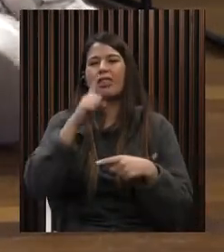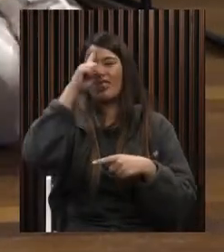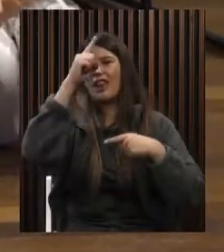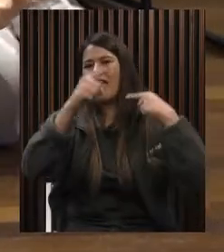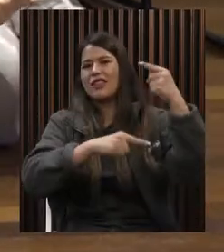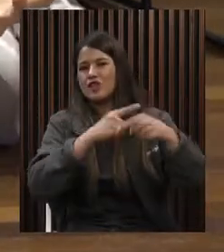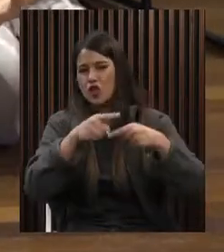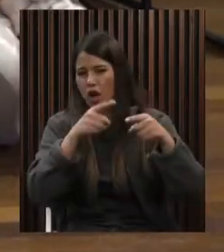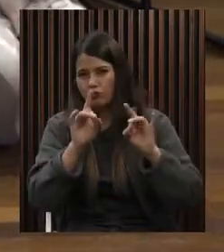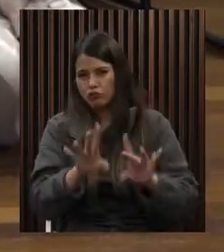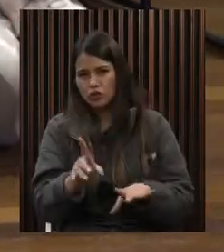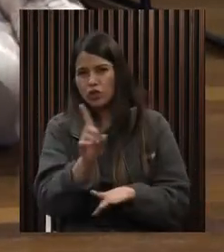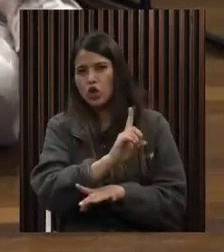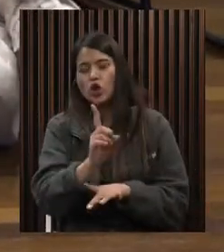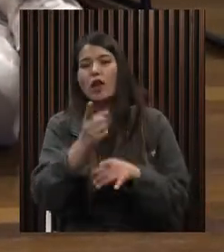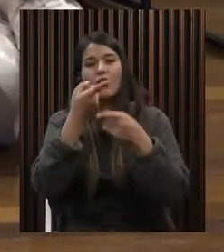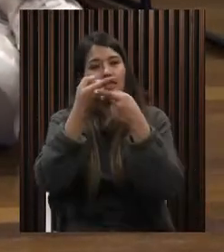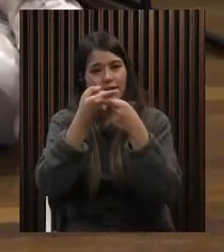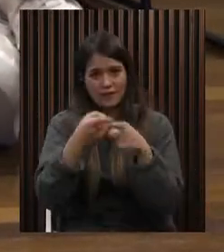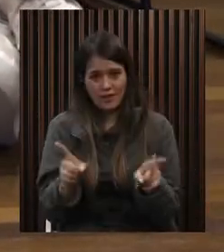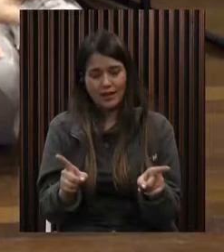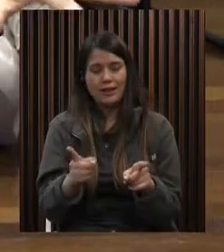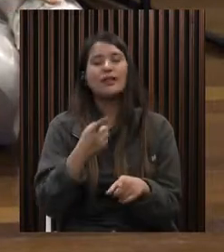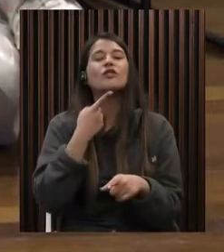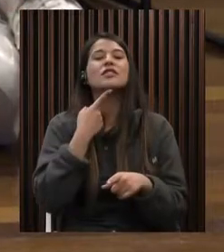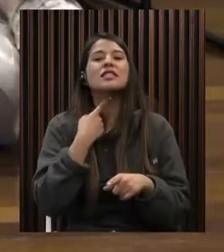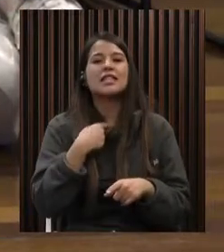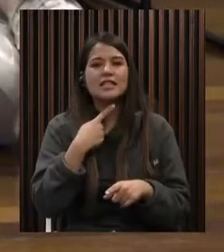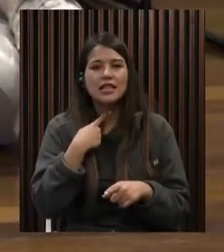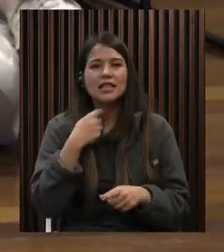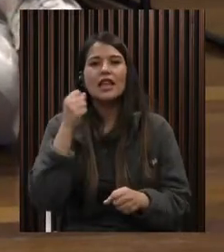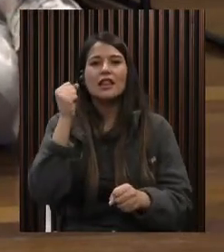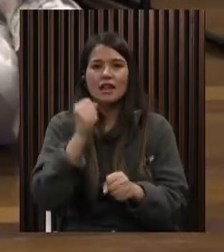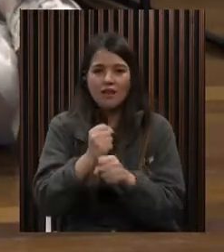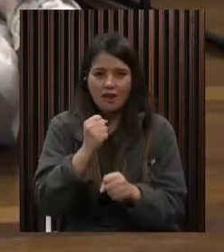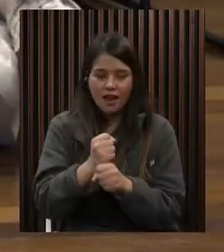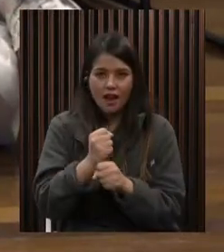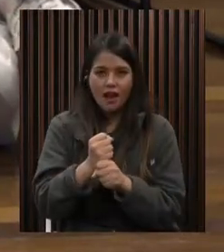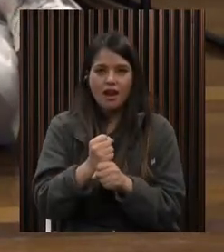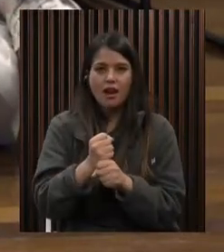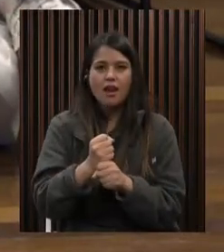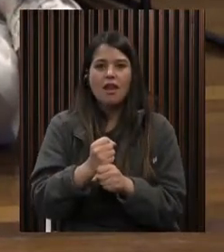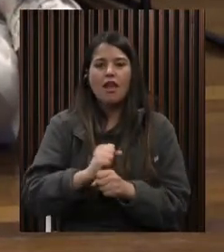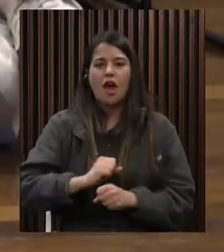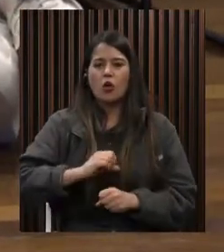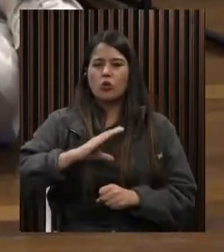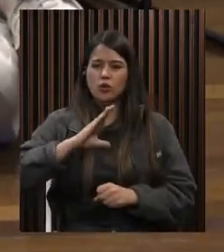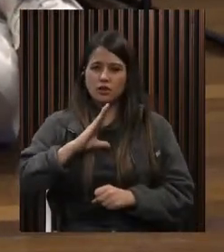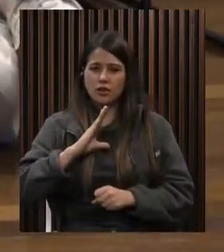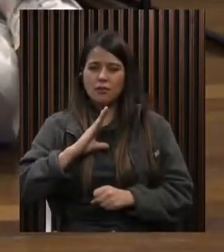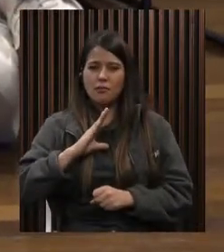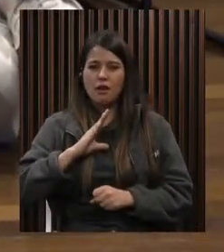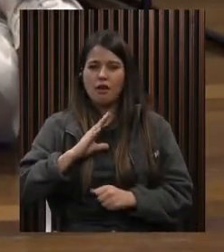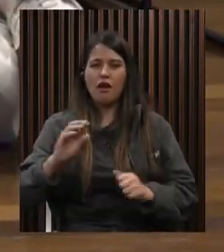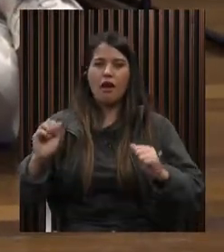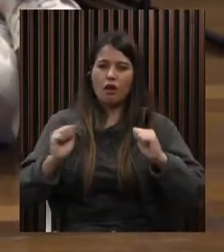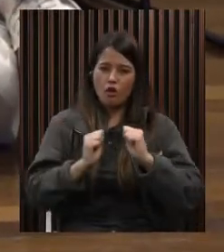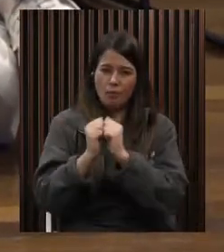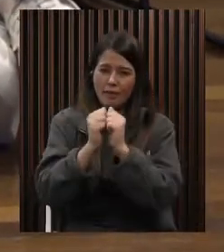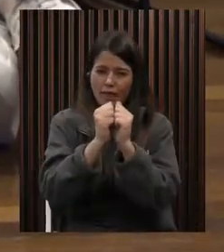iba a ser una música distinta. Uh-huh. Y fue muy interesante trabajar en eso y justamente la autoestima y el acompañamiento y el